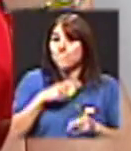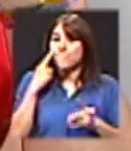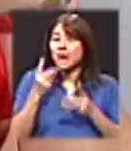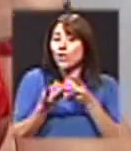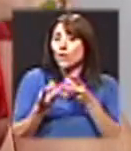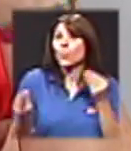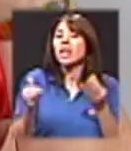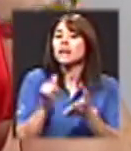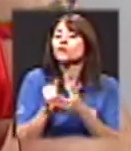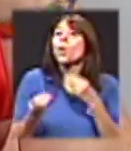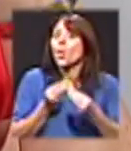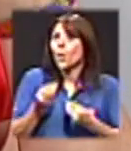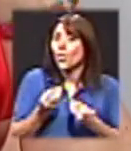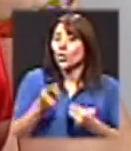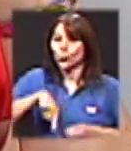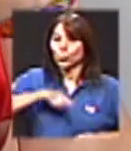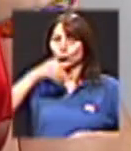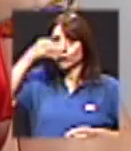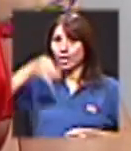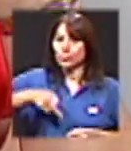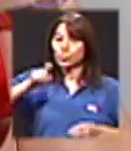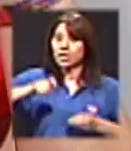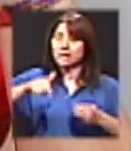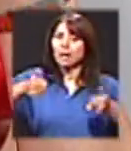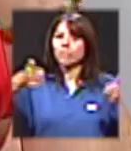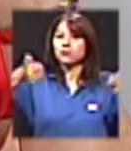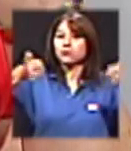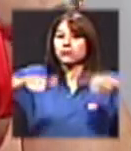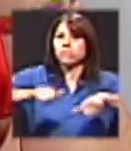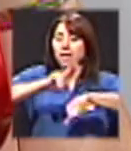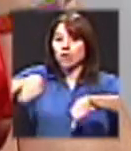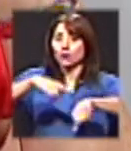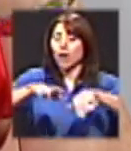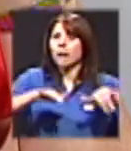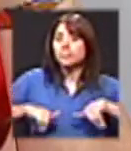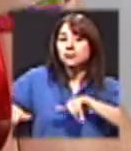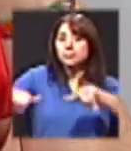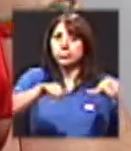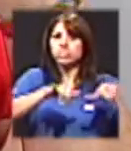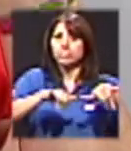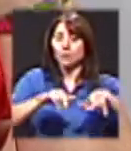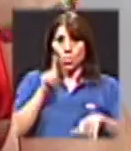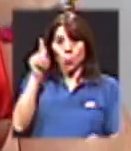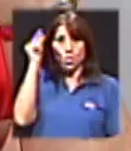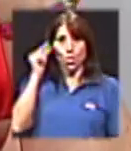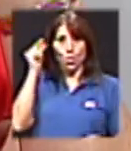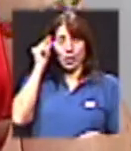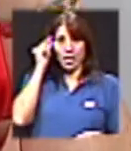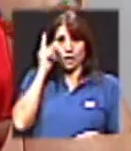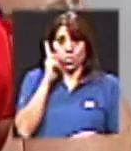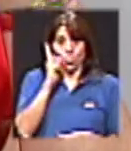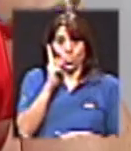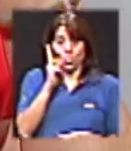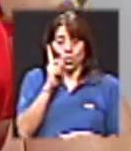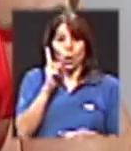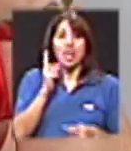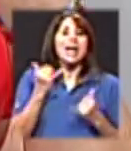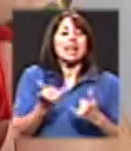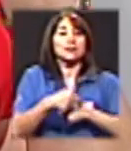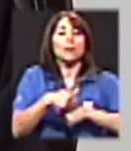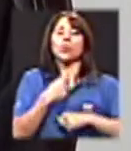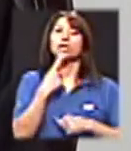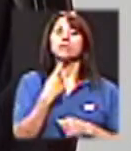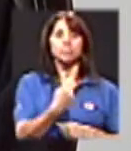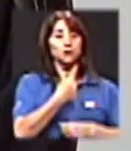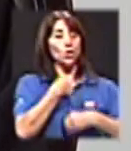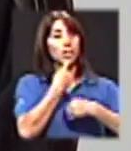muchos, nosotros creemos que aquí se requiere un consenso nacional. O sea, mentira que un gobierno puede llegar en estos momentos y decir lo que yo digo se hace y se hace